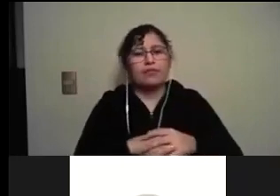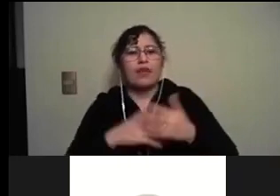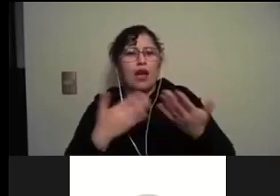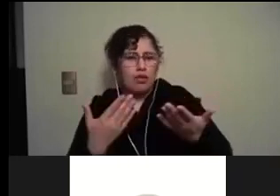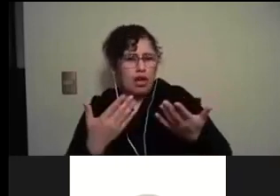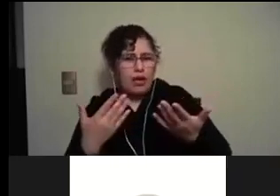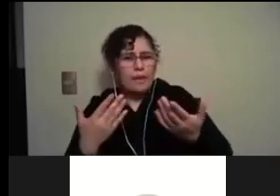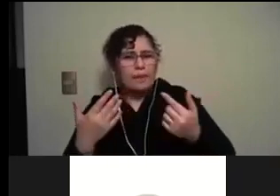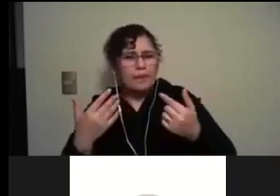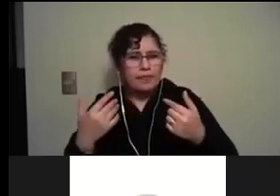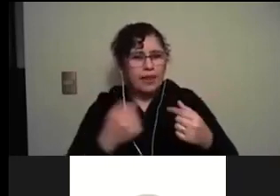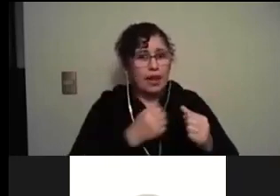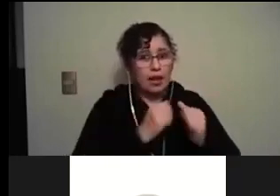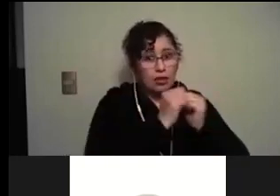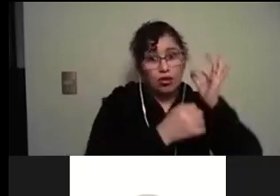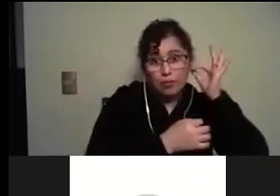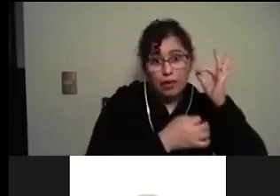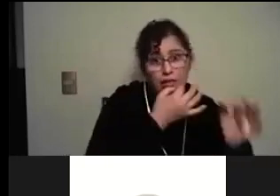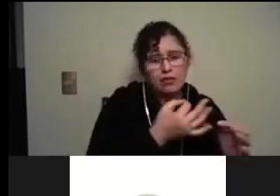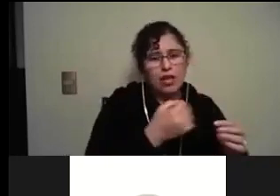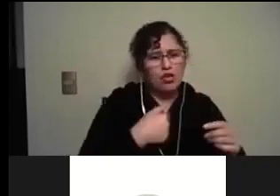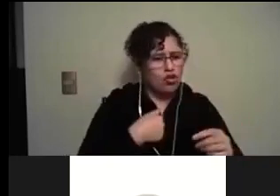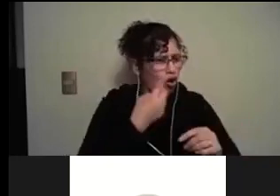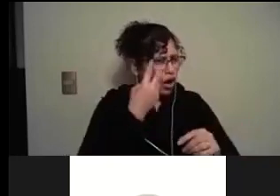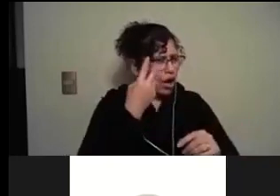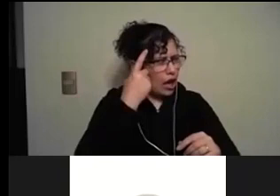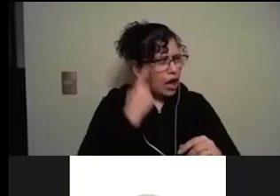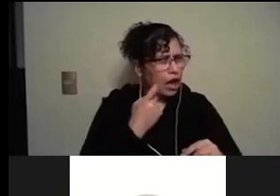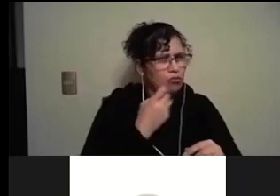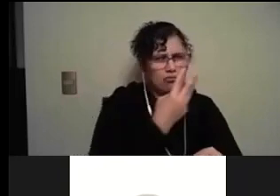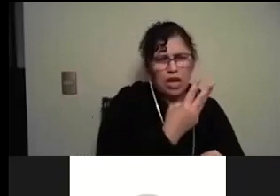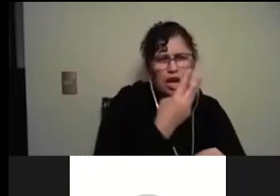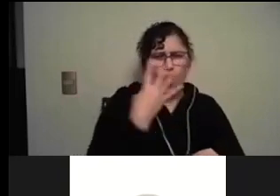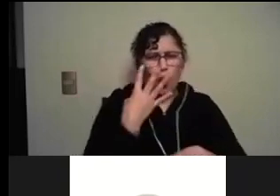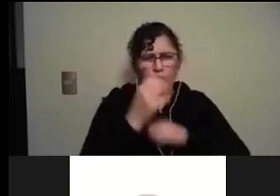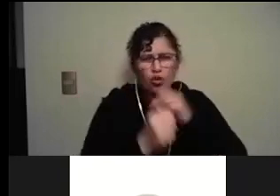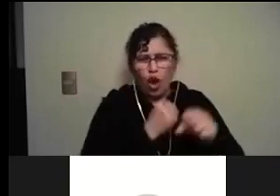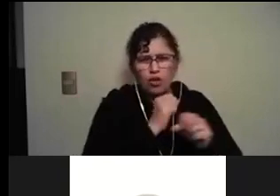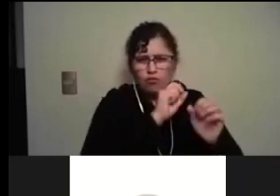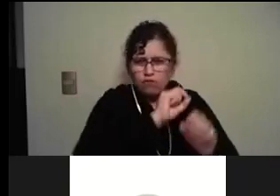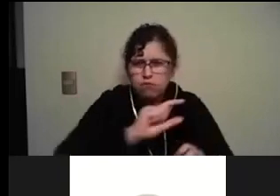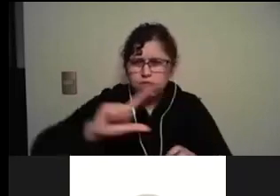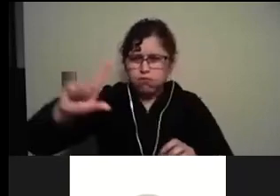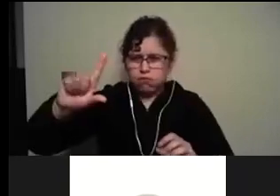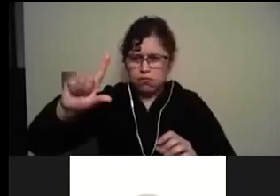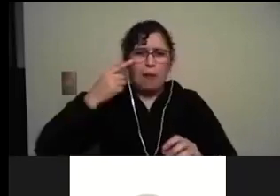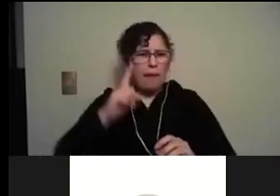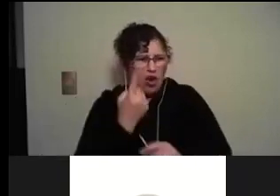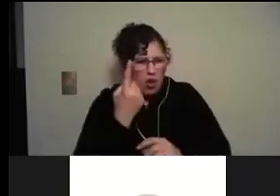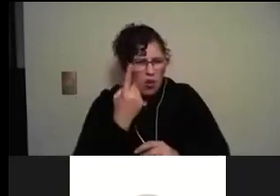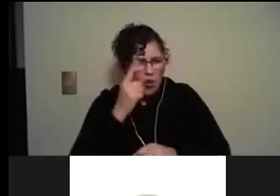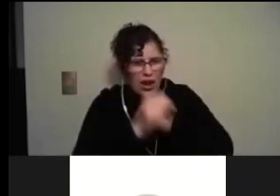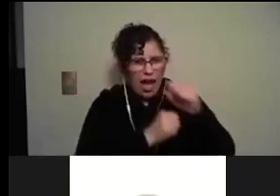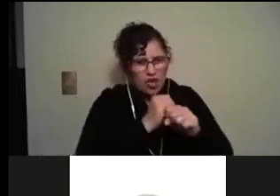normalmente, que es Sí, como pero la... en el fondo lo que yo digo es que la familia muchas veces pesquisa los cambios mucho más